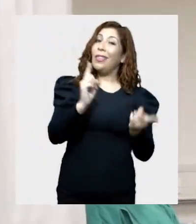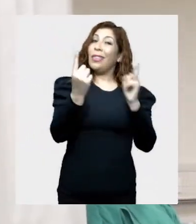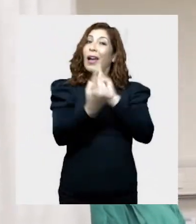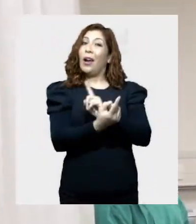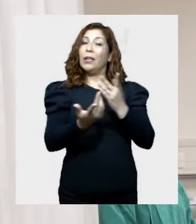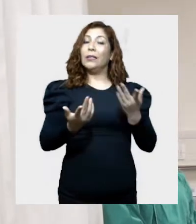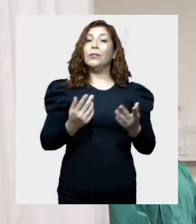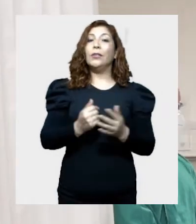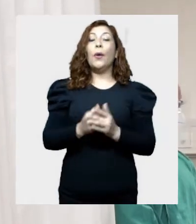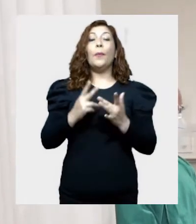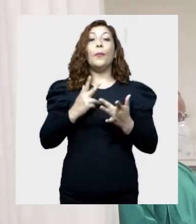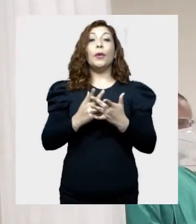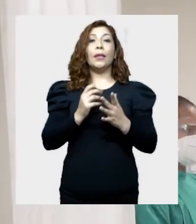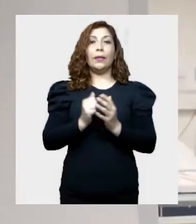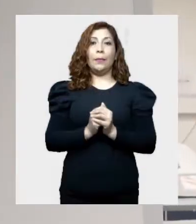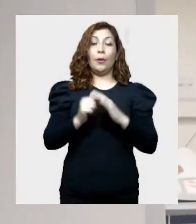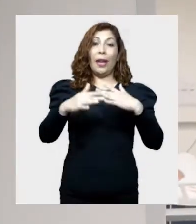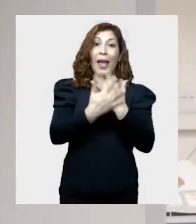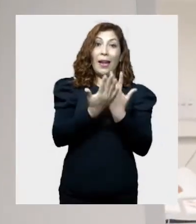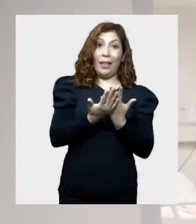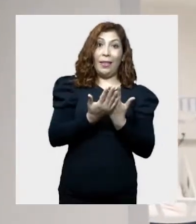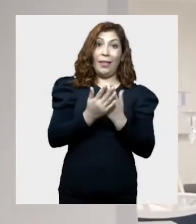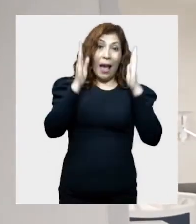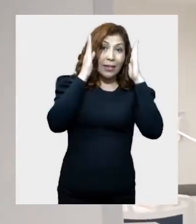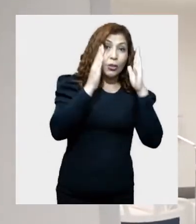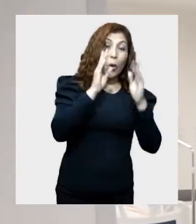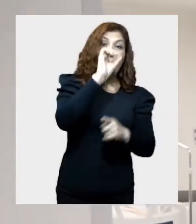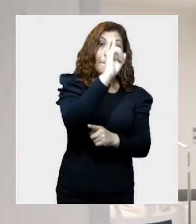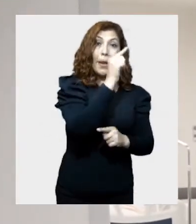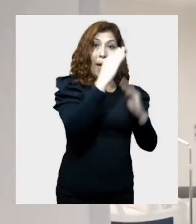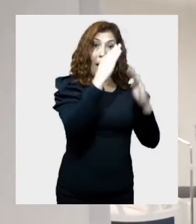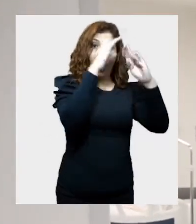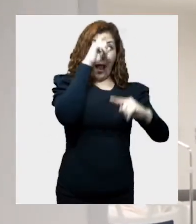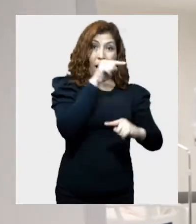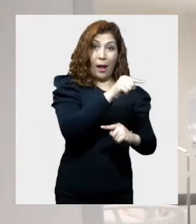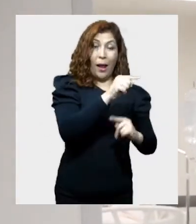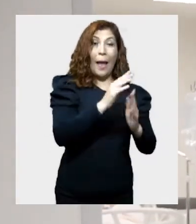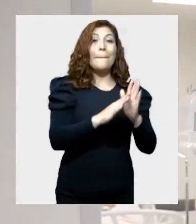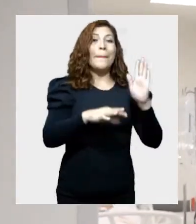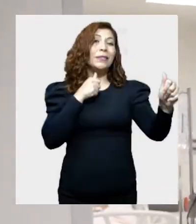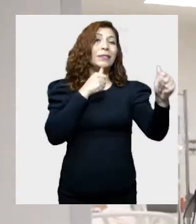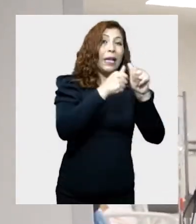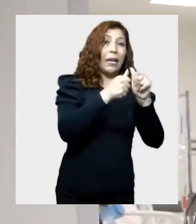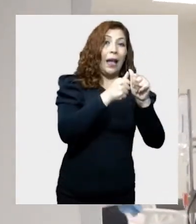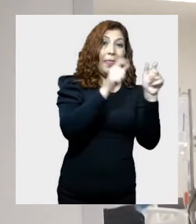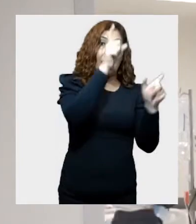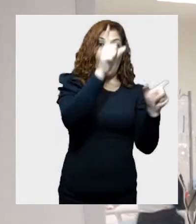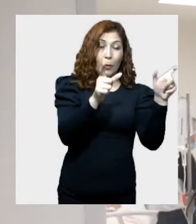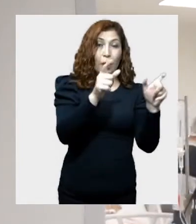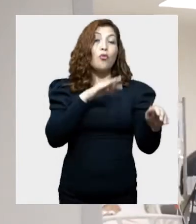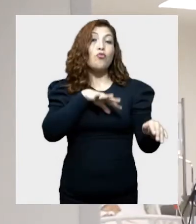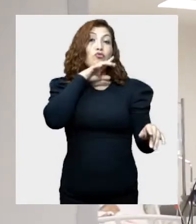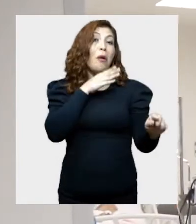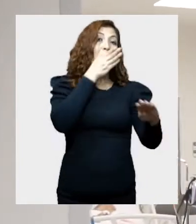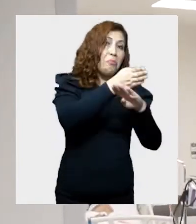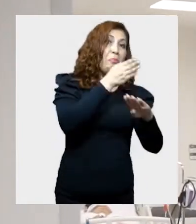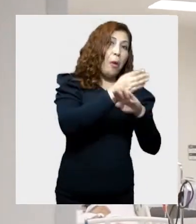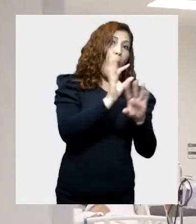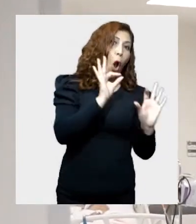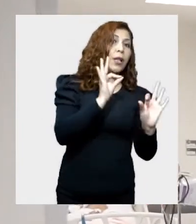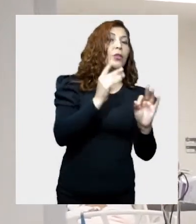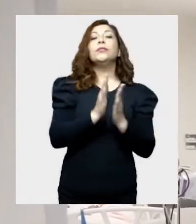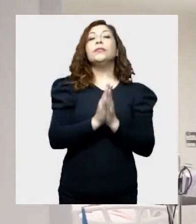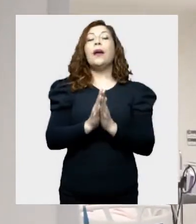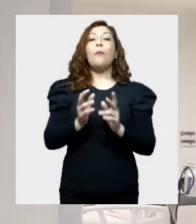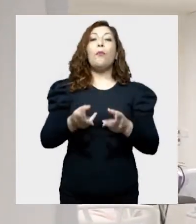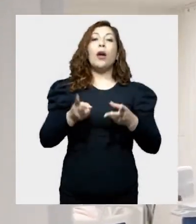inverso, debido a que la red de atención primaria es la más próxima al ciudadano y al utilizarla de forma adecuada se